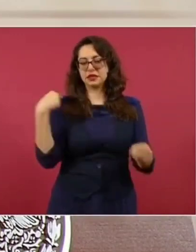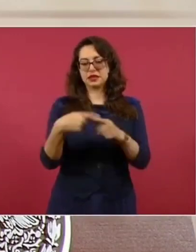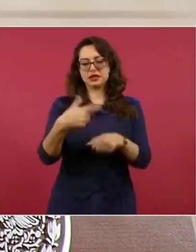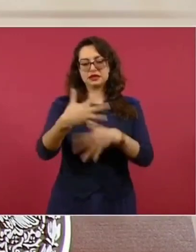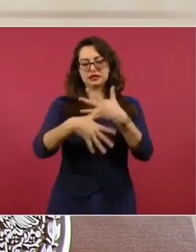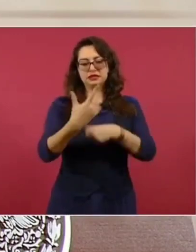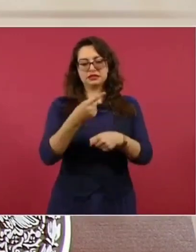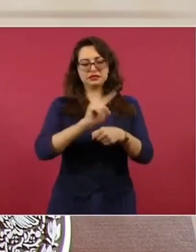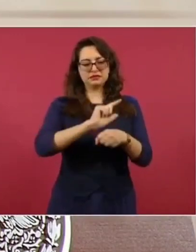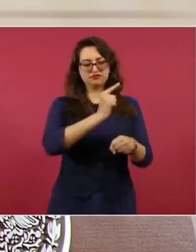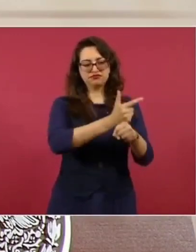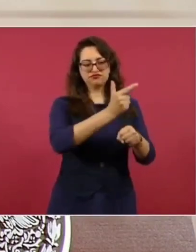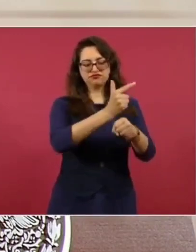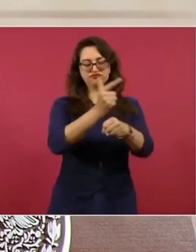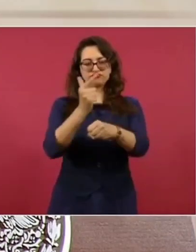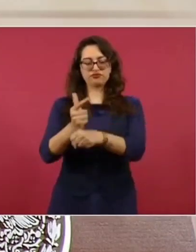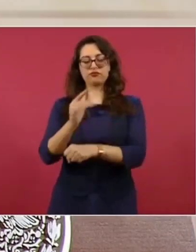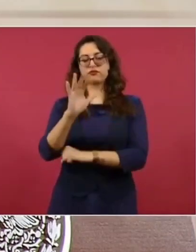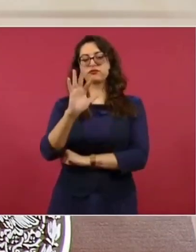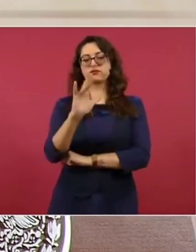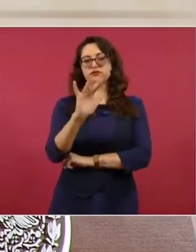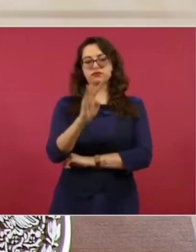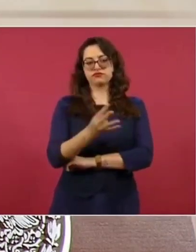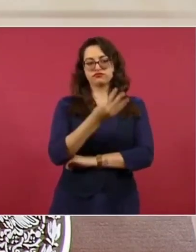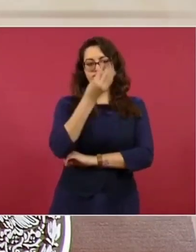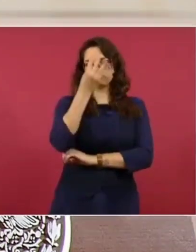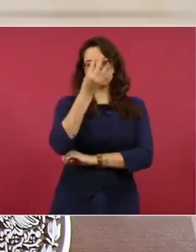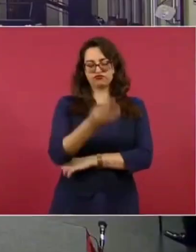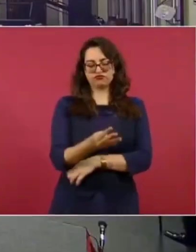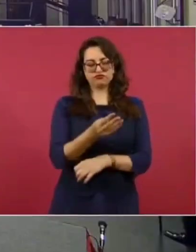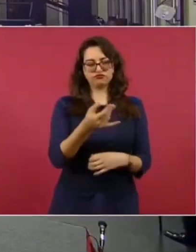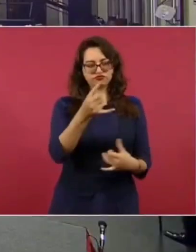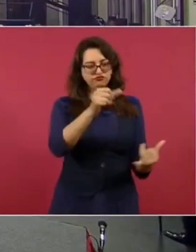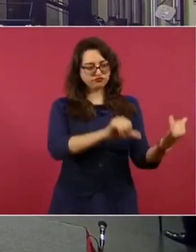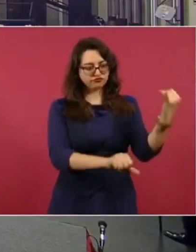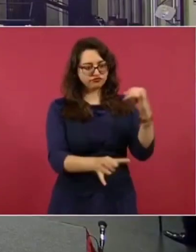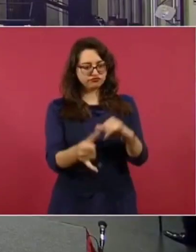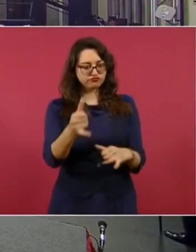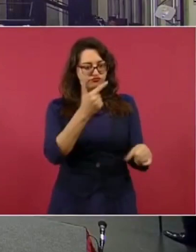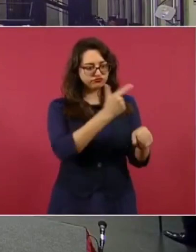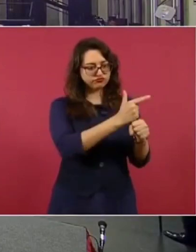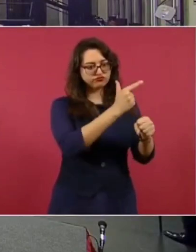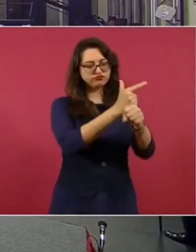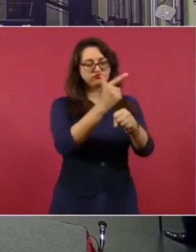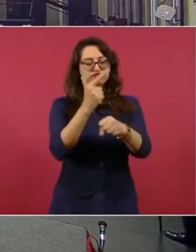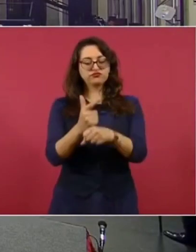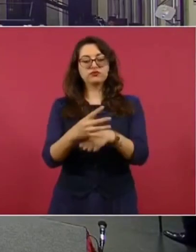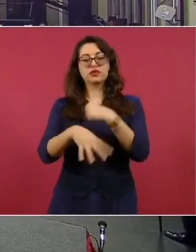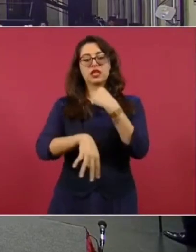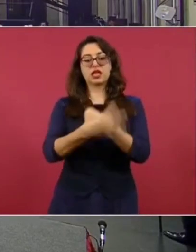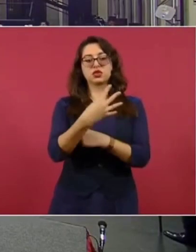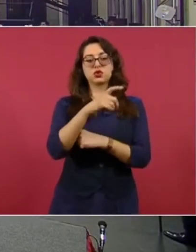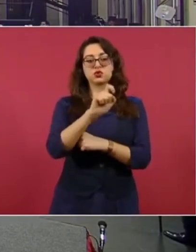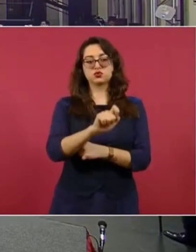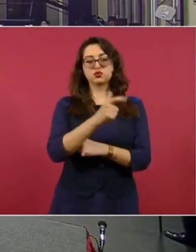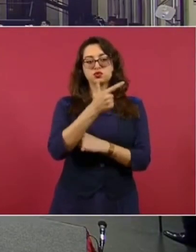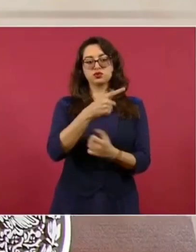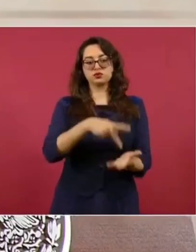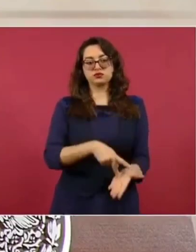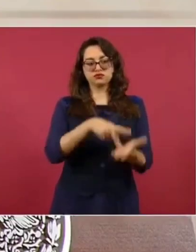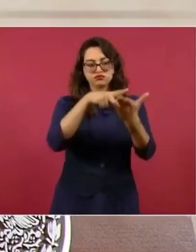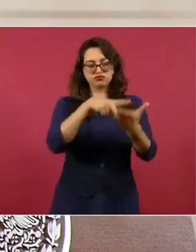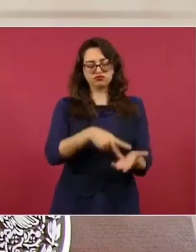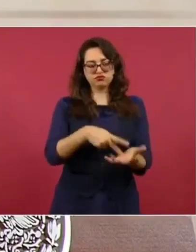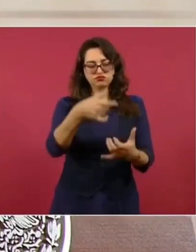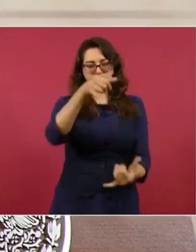clandestinos de metafetamina sustancias químicas y material diverso de la forma siguiente catorce punto siete toneladas de